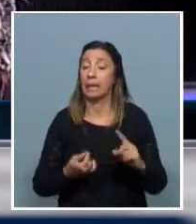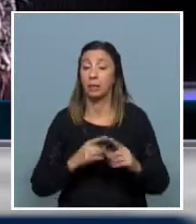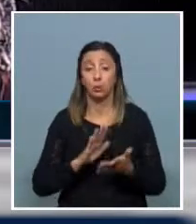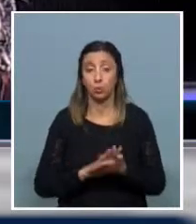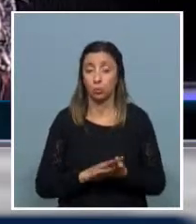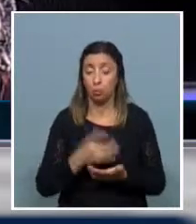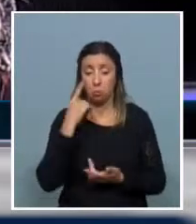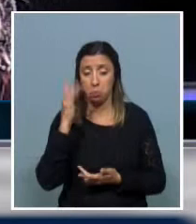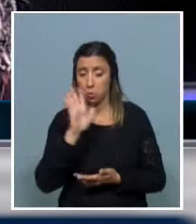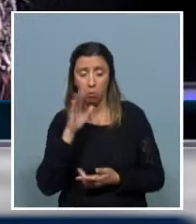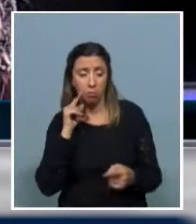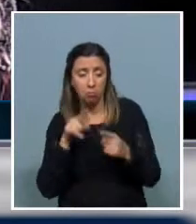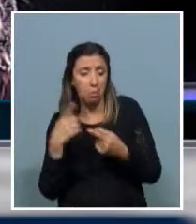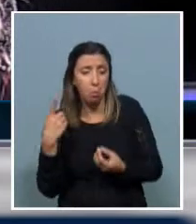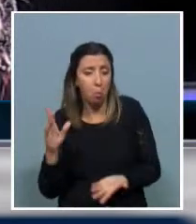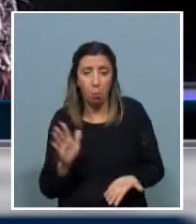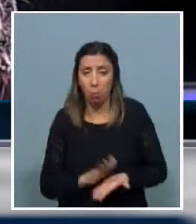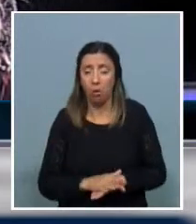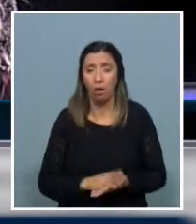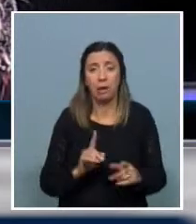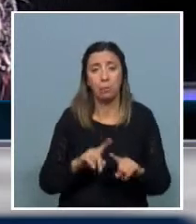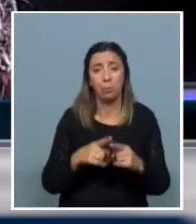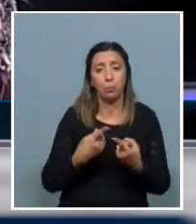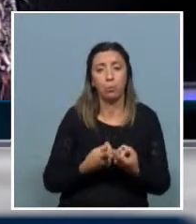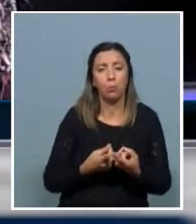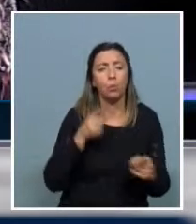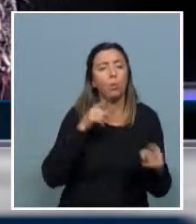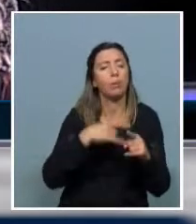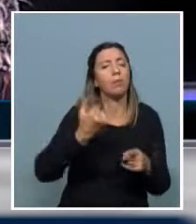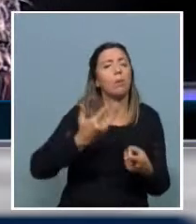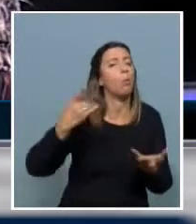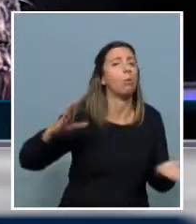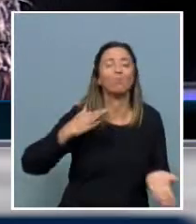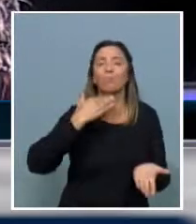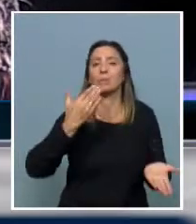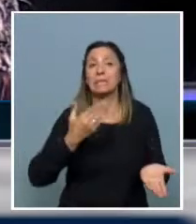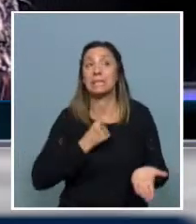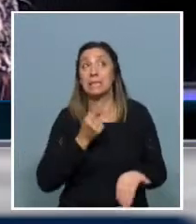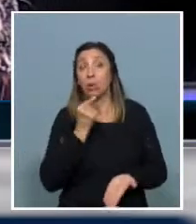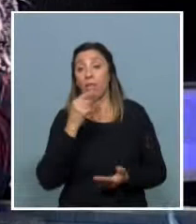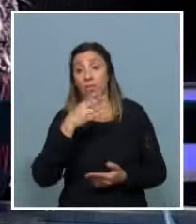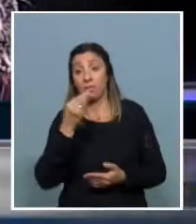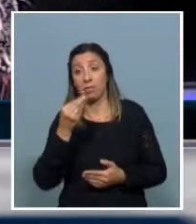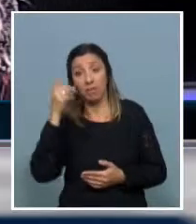vista desconozco la finalidad política que habrá tenido esto, pero yo si me hacen ir 10 veces creo que no tengo